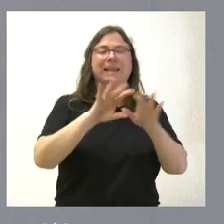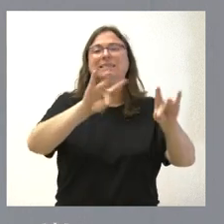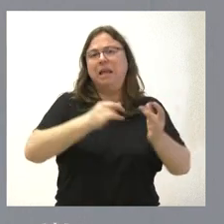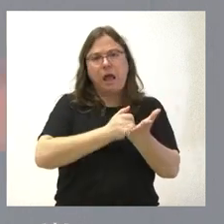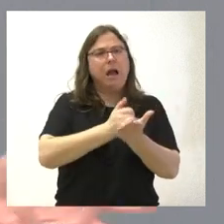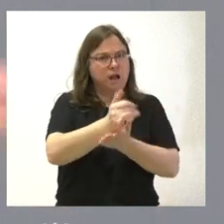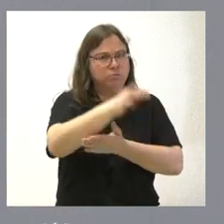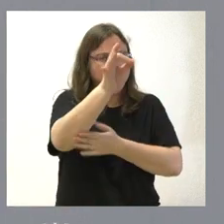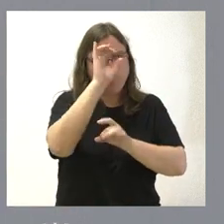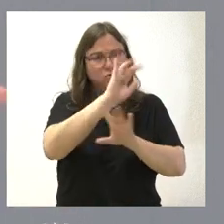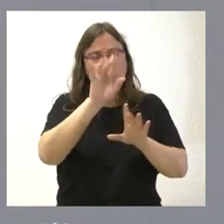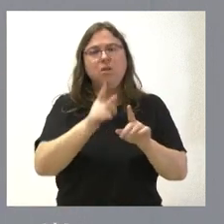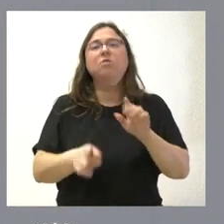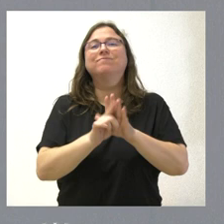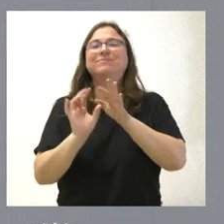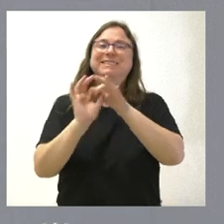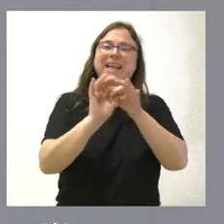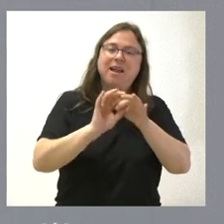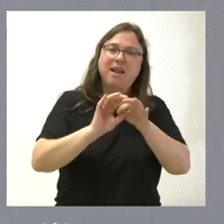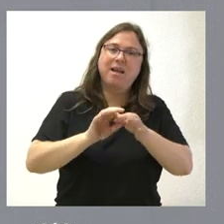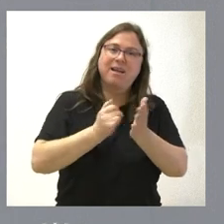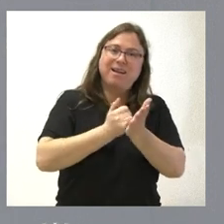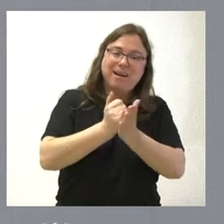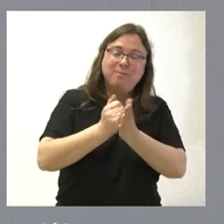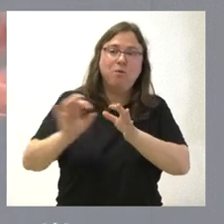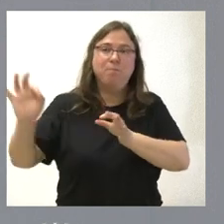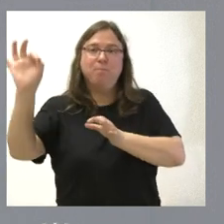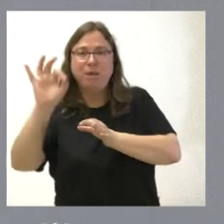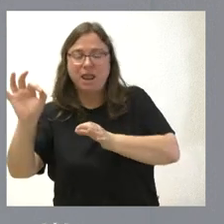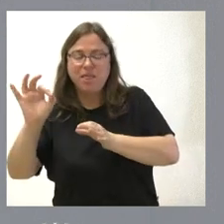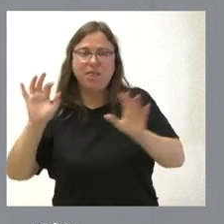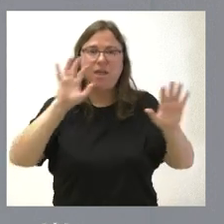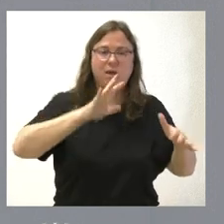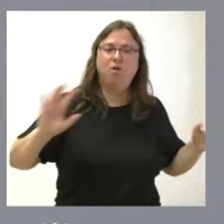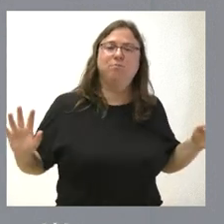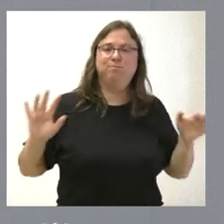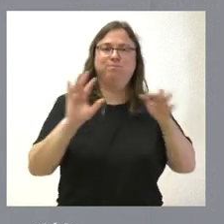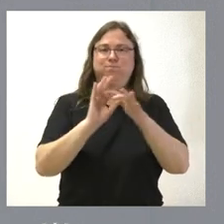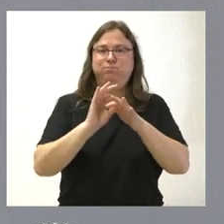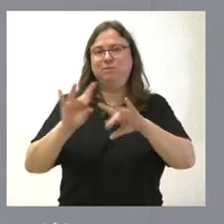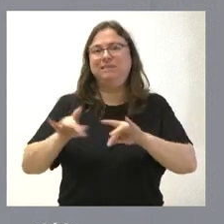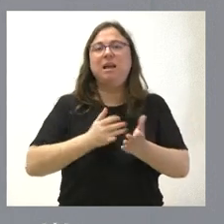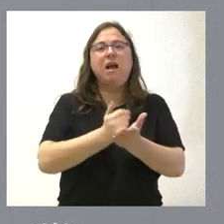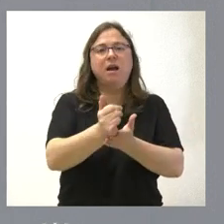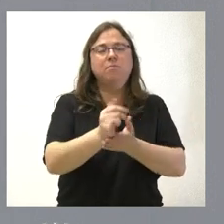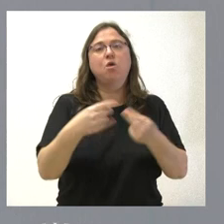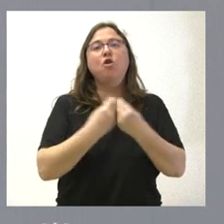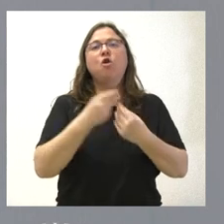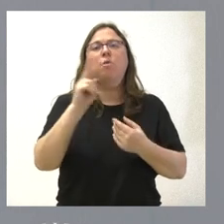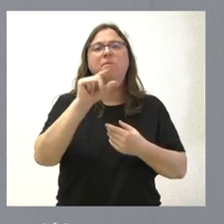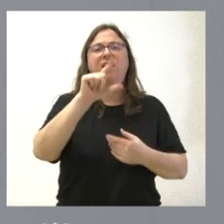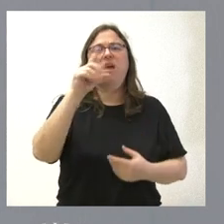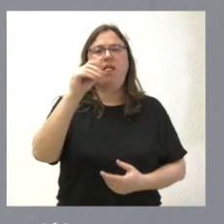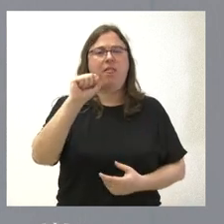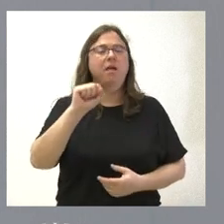Campos en esta continuidad también que tiene con la tierra de Campos Valentina en lo que es la conexión con con Villada y esta relación